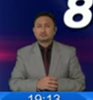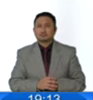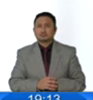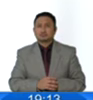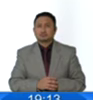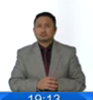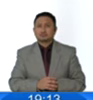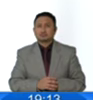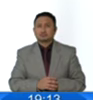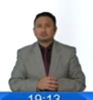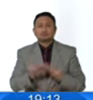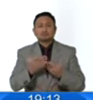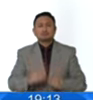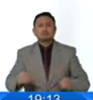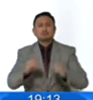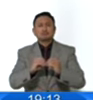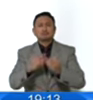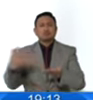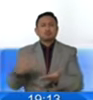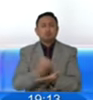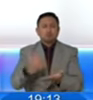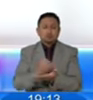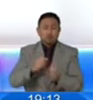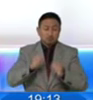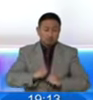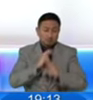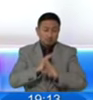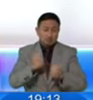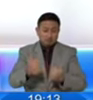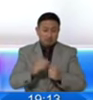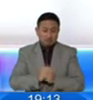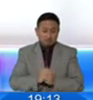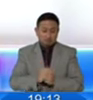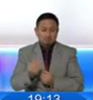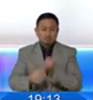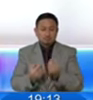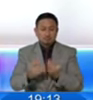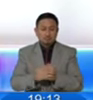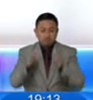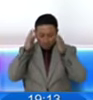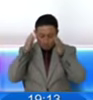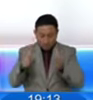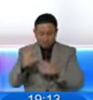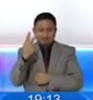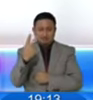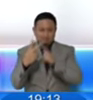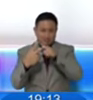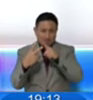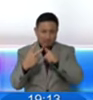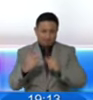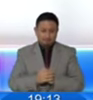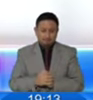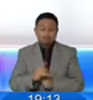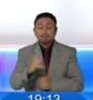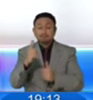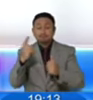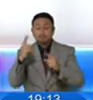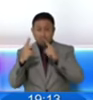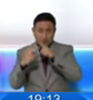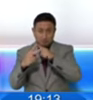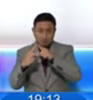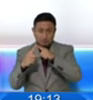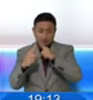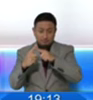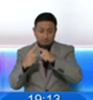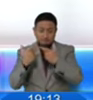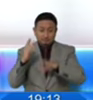millones. Para incrementar la recaudación y tener estos resultados, se enfocaría netamente en dos puntos básicos. Número uno,